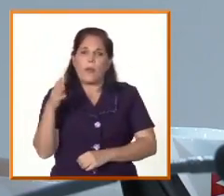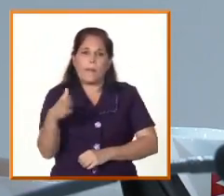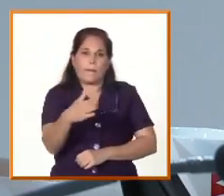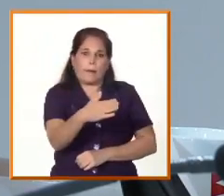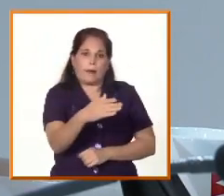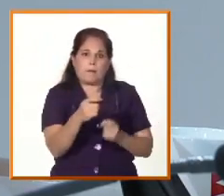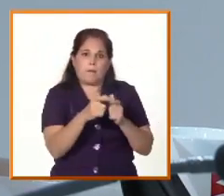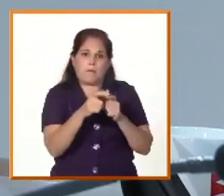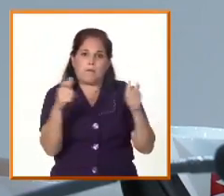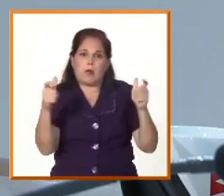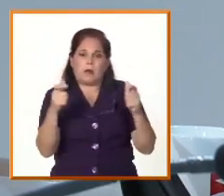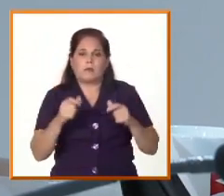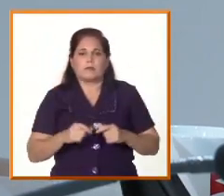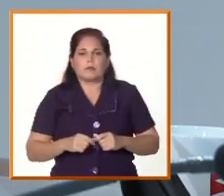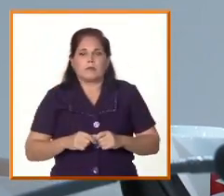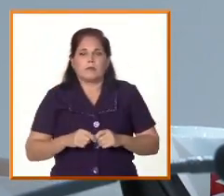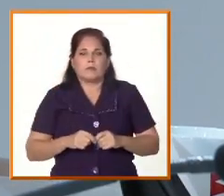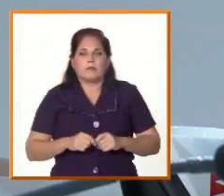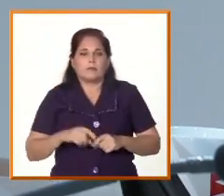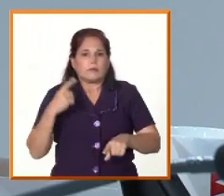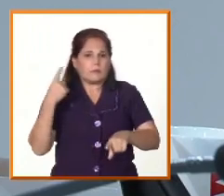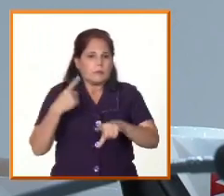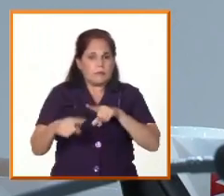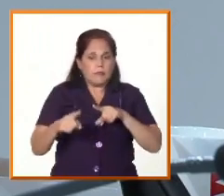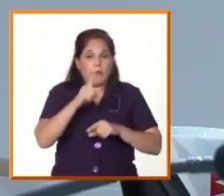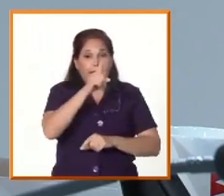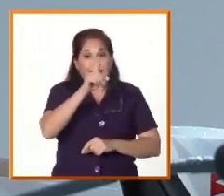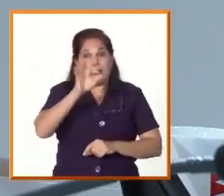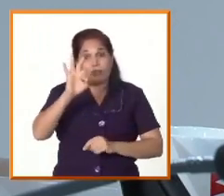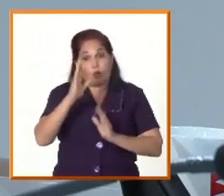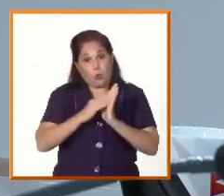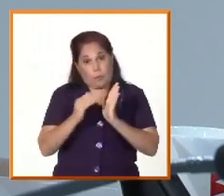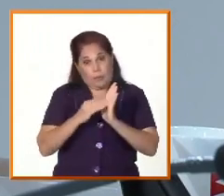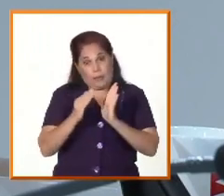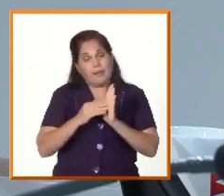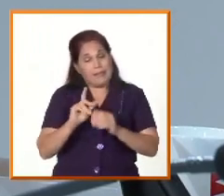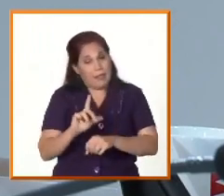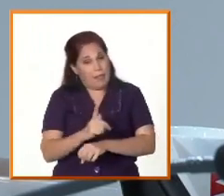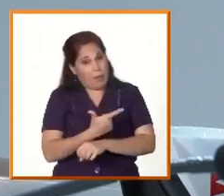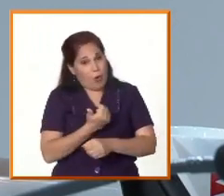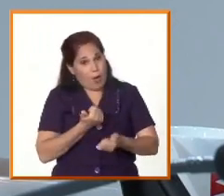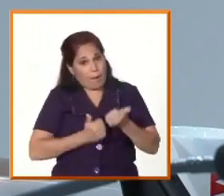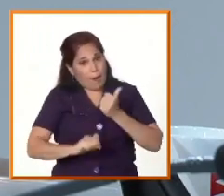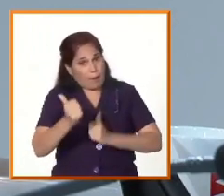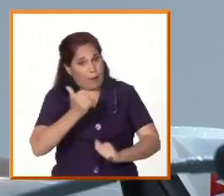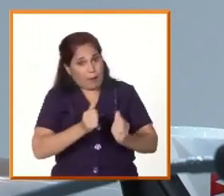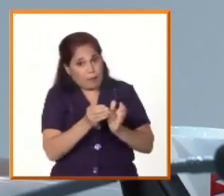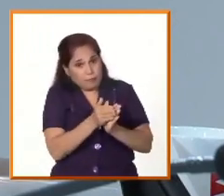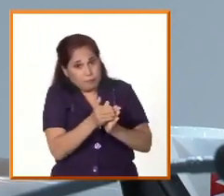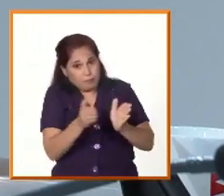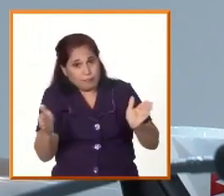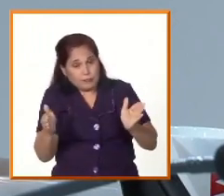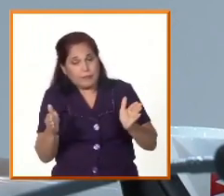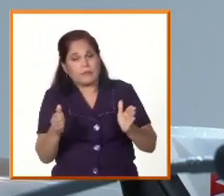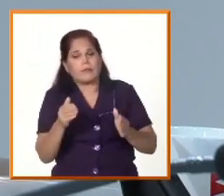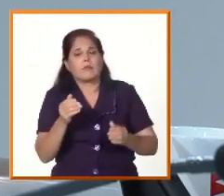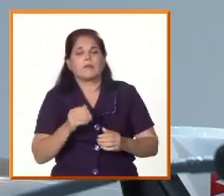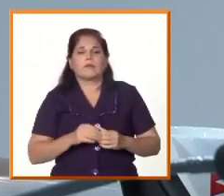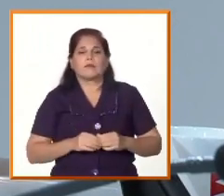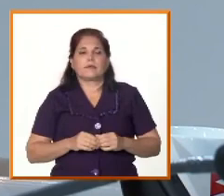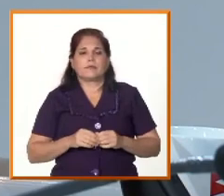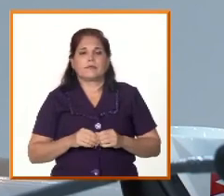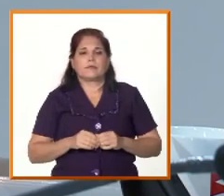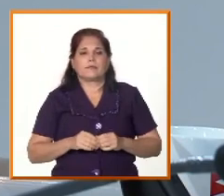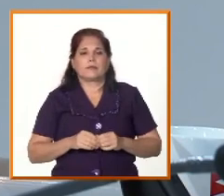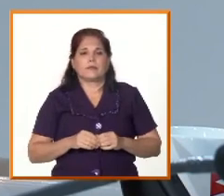previstos Bueno ya le mencionaba lo de los 18 meses que se demora en el tema de los cultivos extensivos